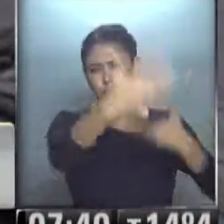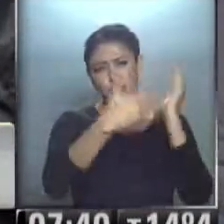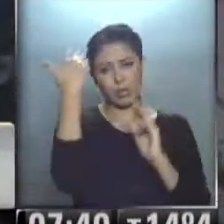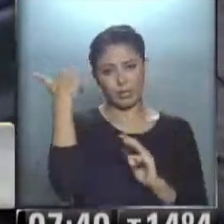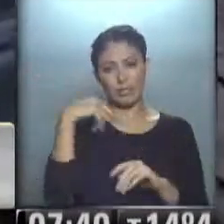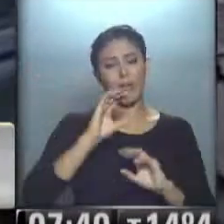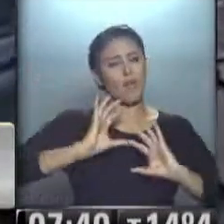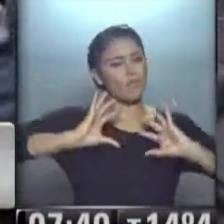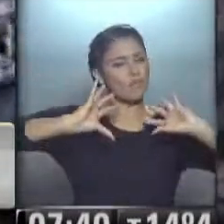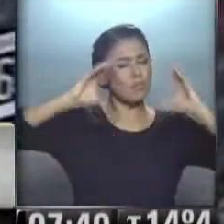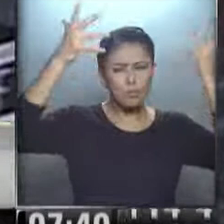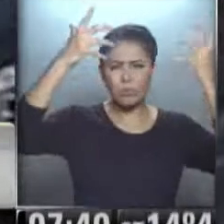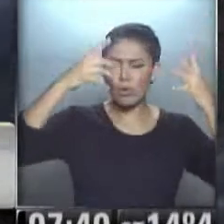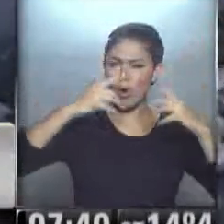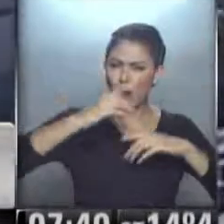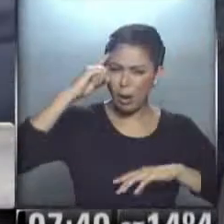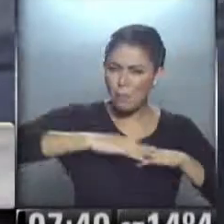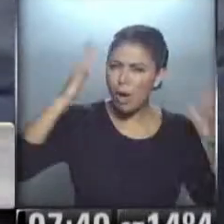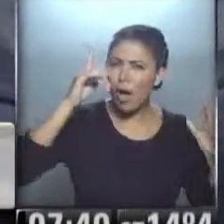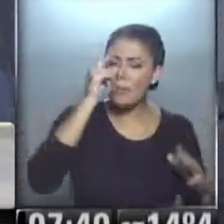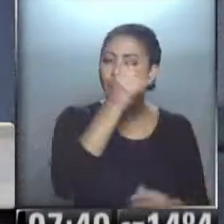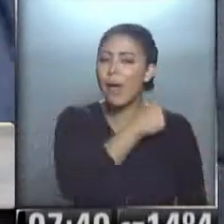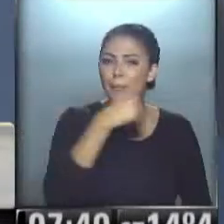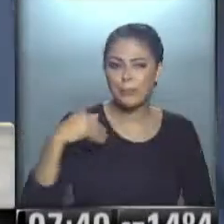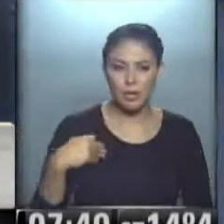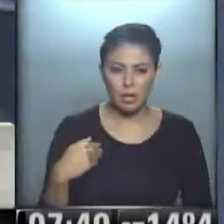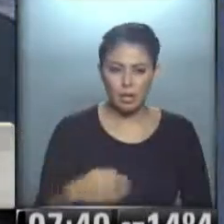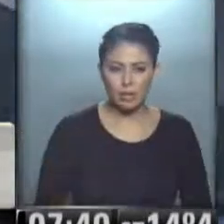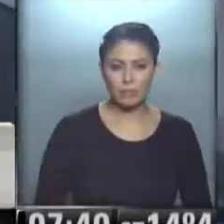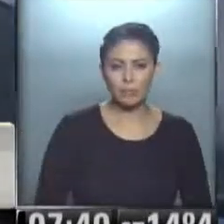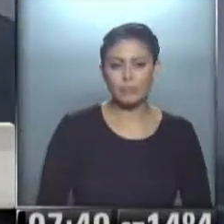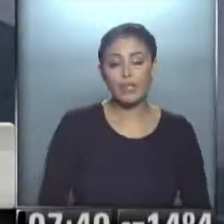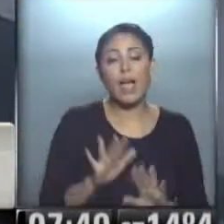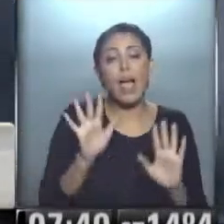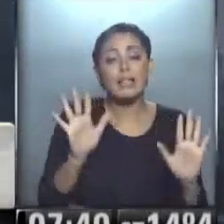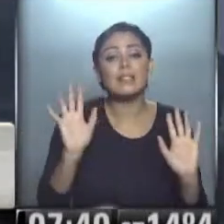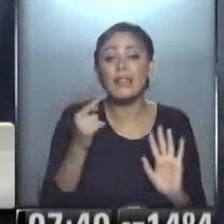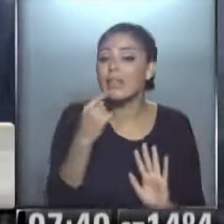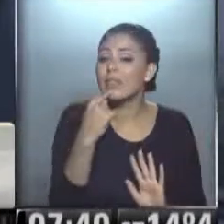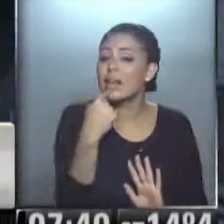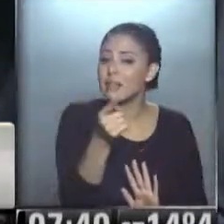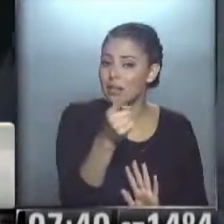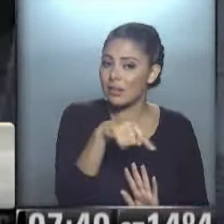indignación de los padres según dijeron